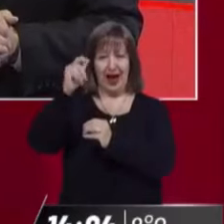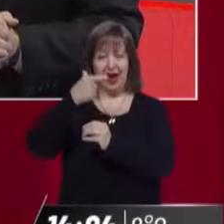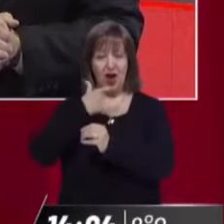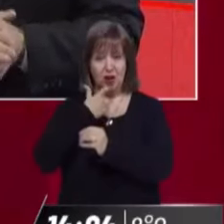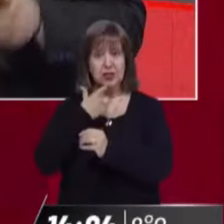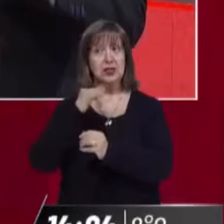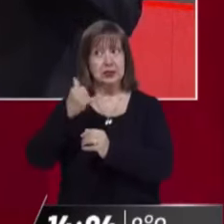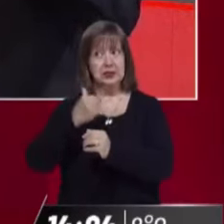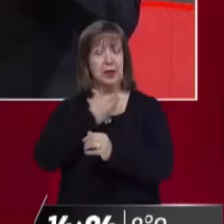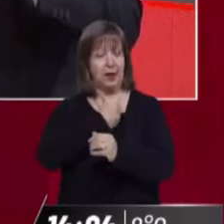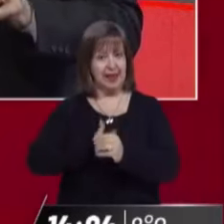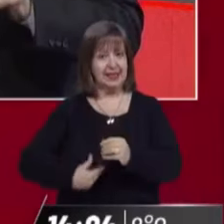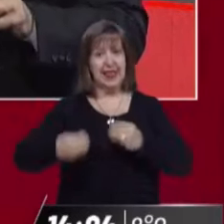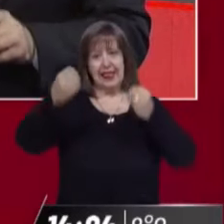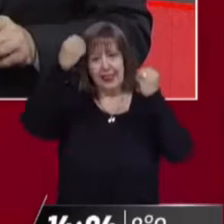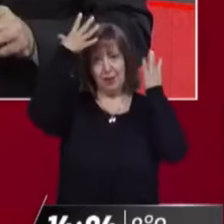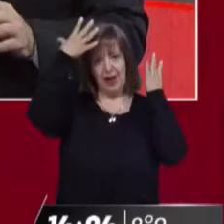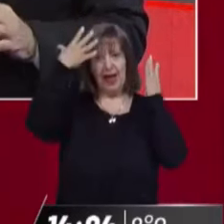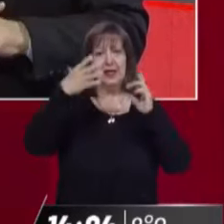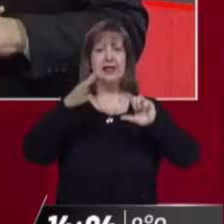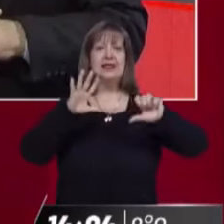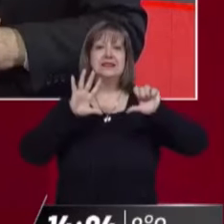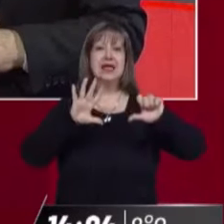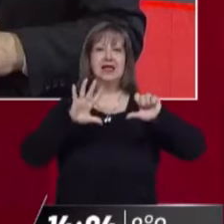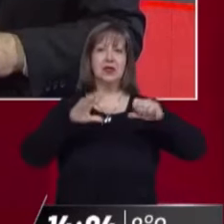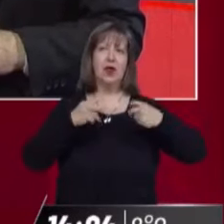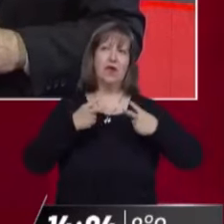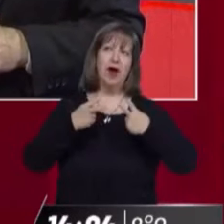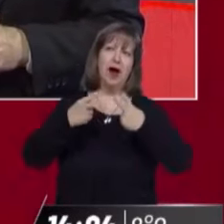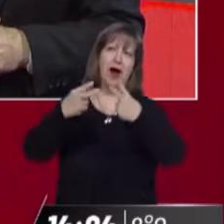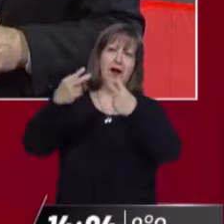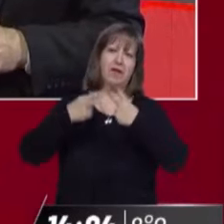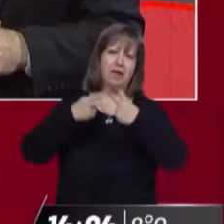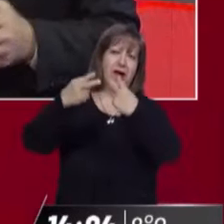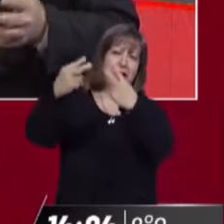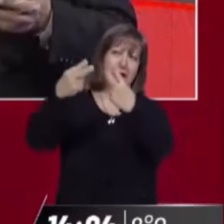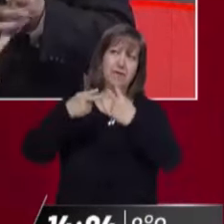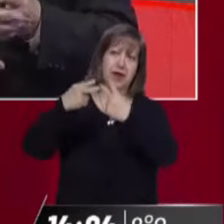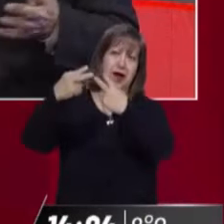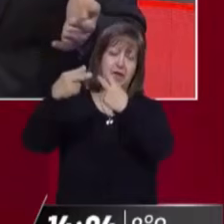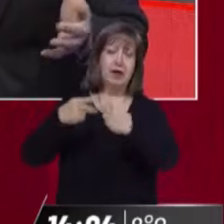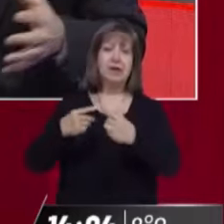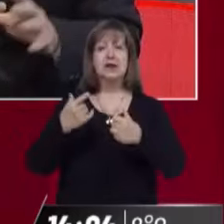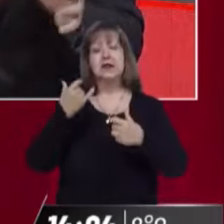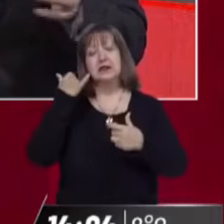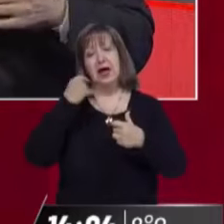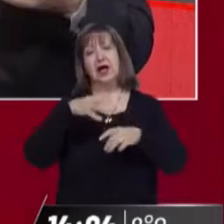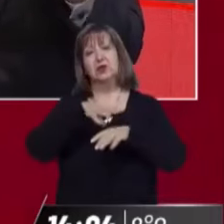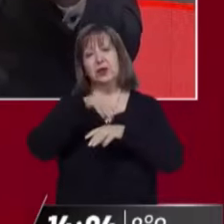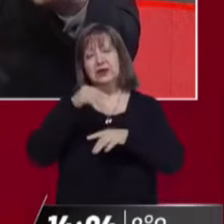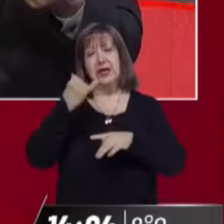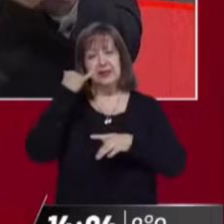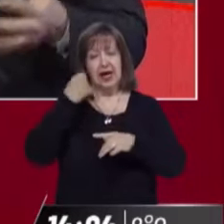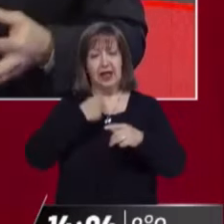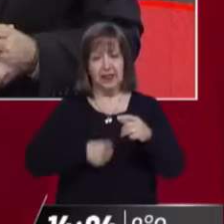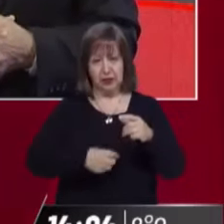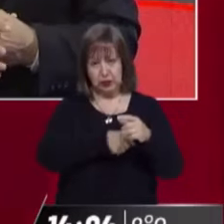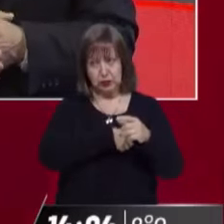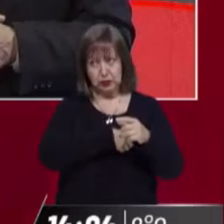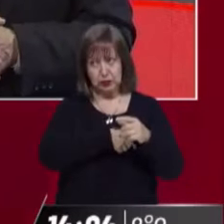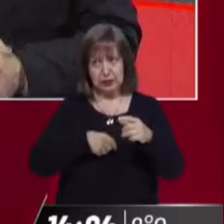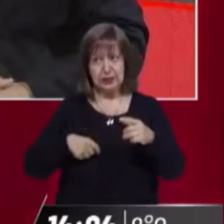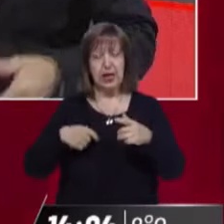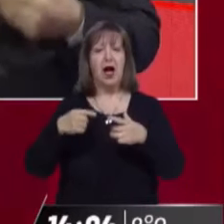El presidente Javier Milei, sexto viaje. Sexto viaje ya. Desde que asumió la presidencia, estuvo en Suiza, en Davos. Siempre ha dejado tela